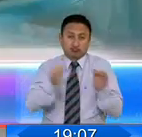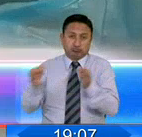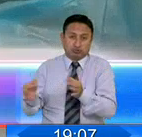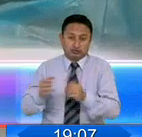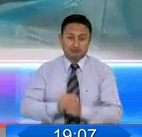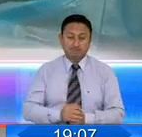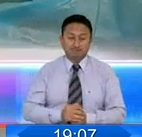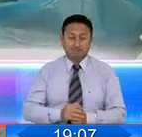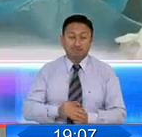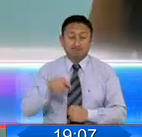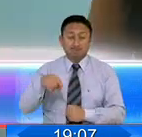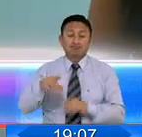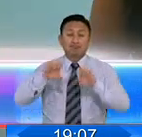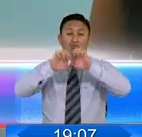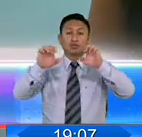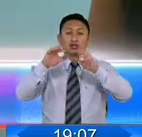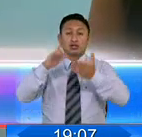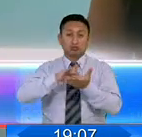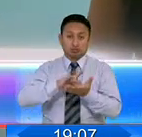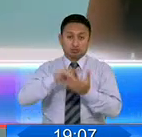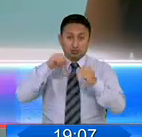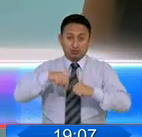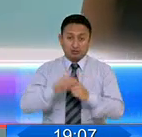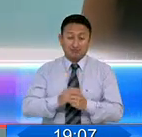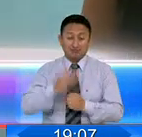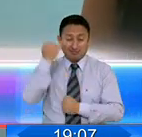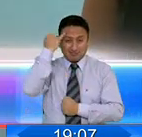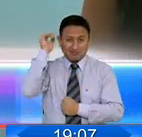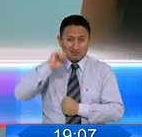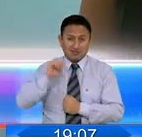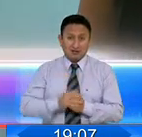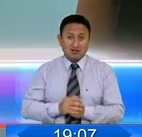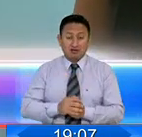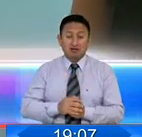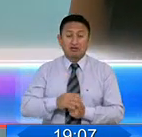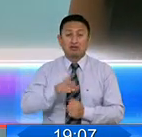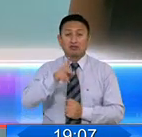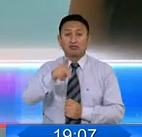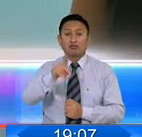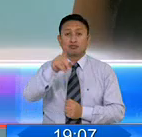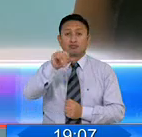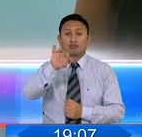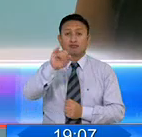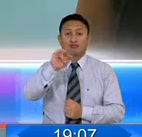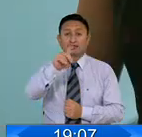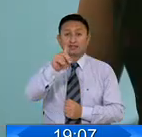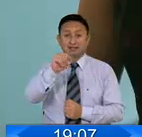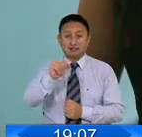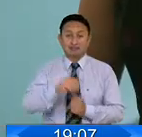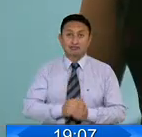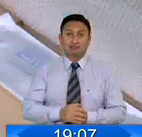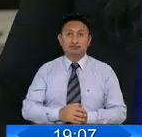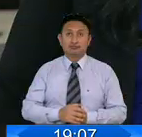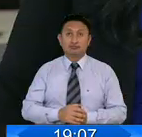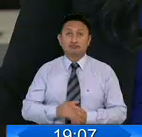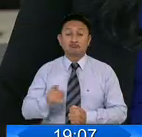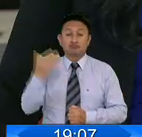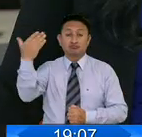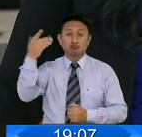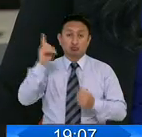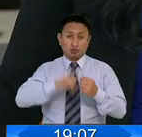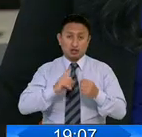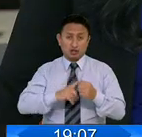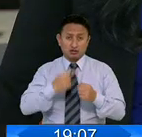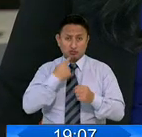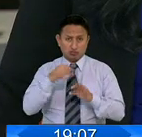Entre las farmacéuticas comprometidas con esta iniciativa están Pfizer y AstraZeneca. El alcalde de Quito, Jorge Yunde,